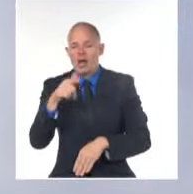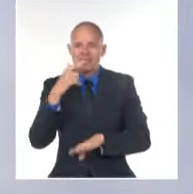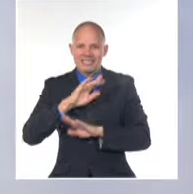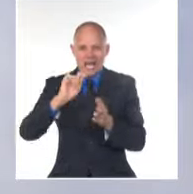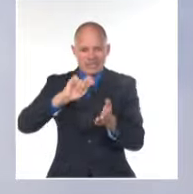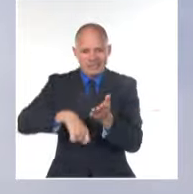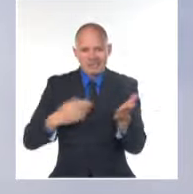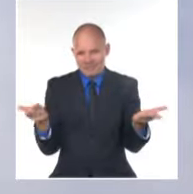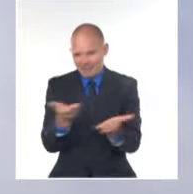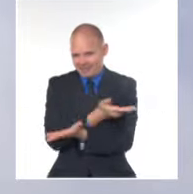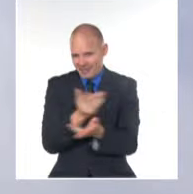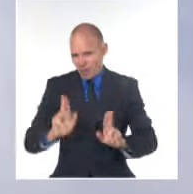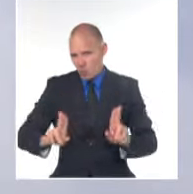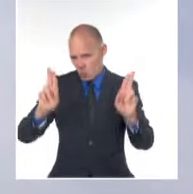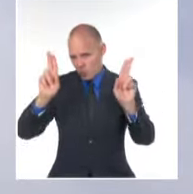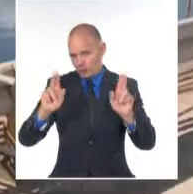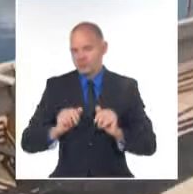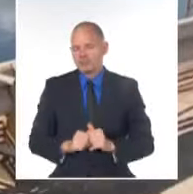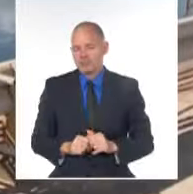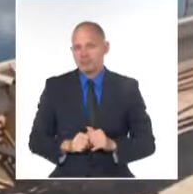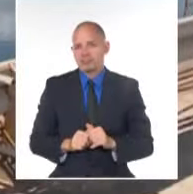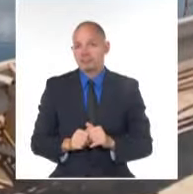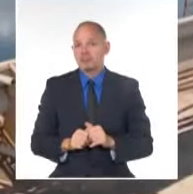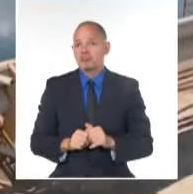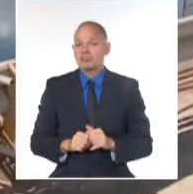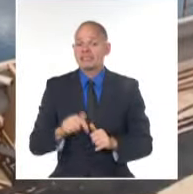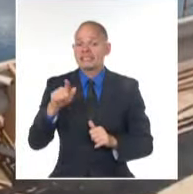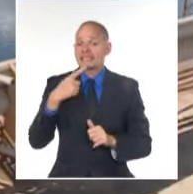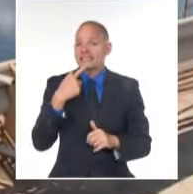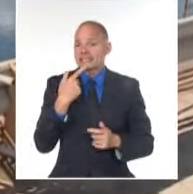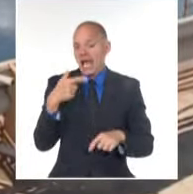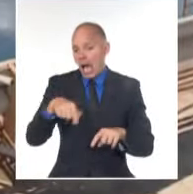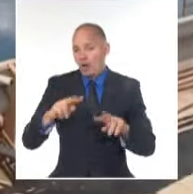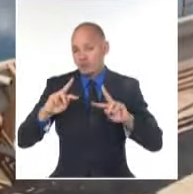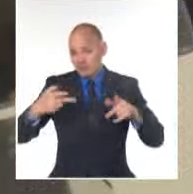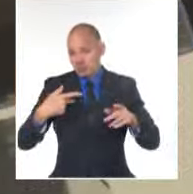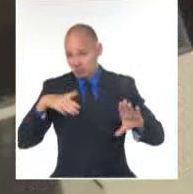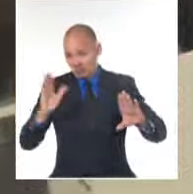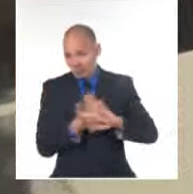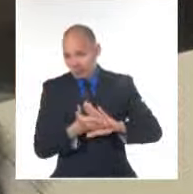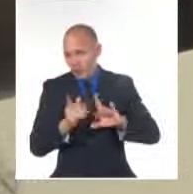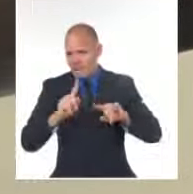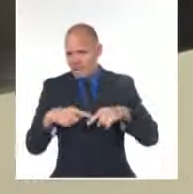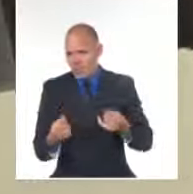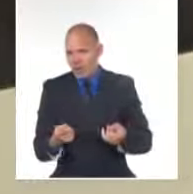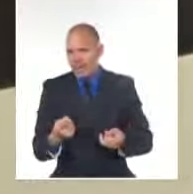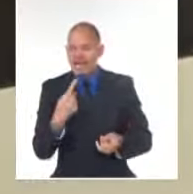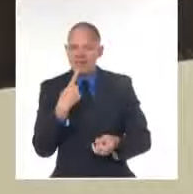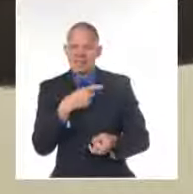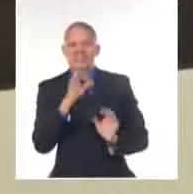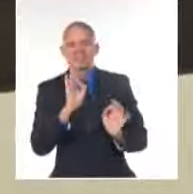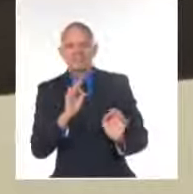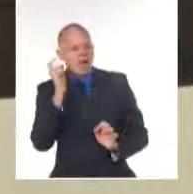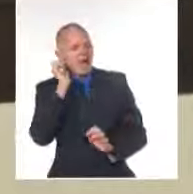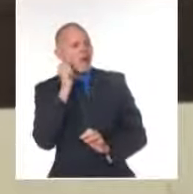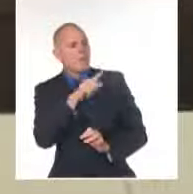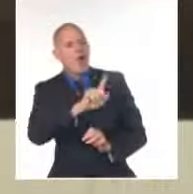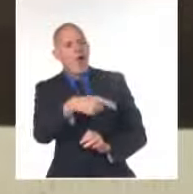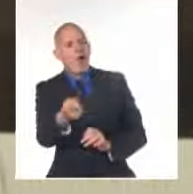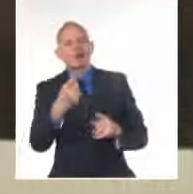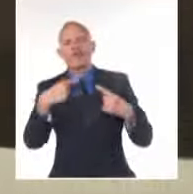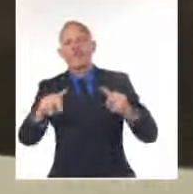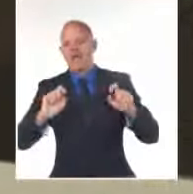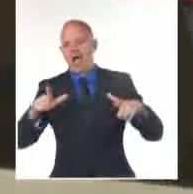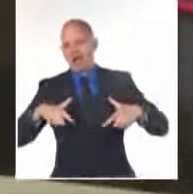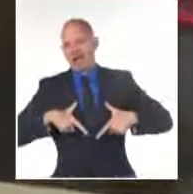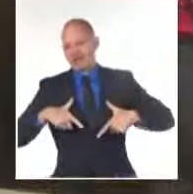los denominados acuerdos de Barbados. Como una de las causas de la reimposición, Estados Unidos alude a la inhabilitación electoral de la ex